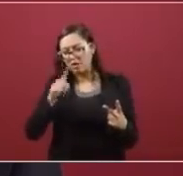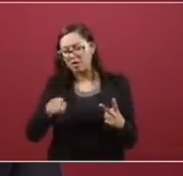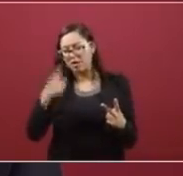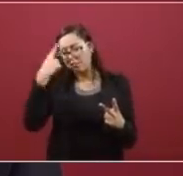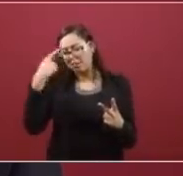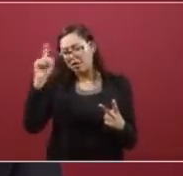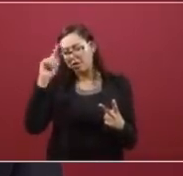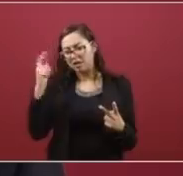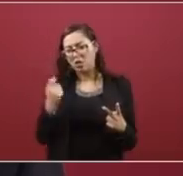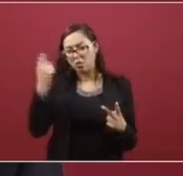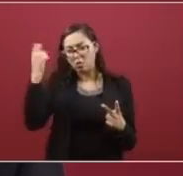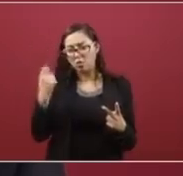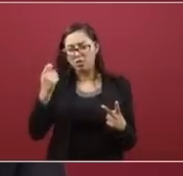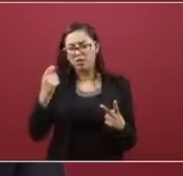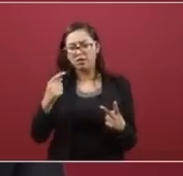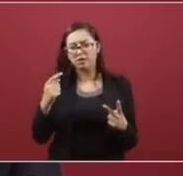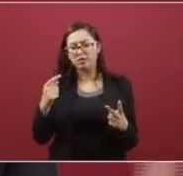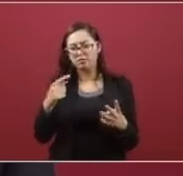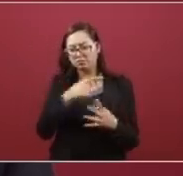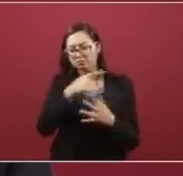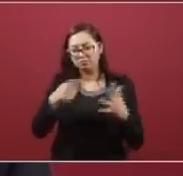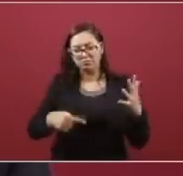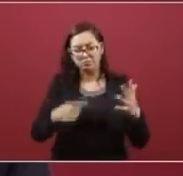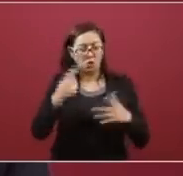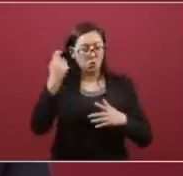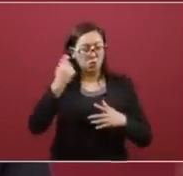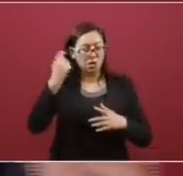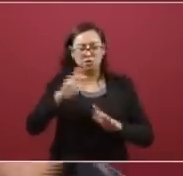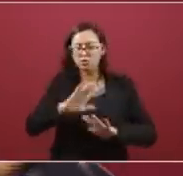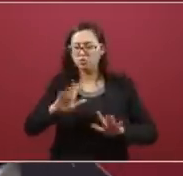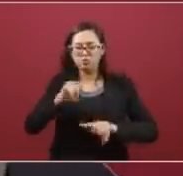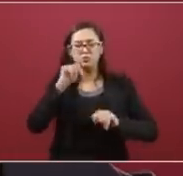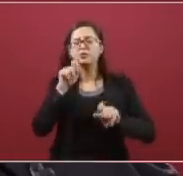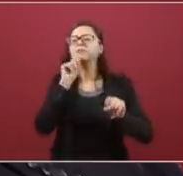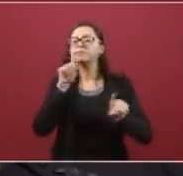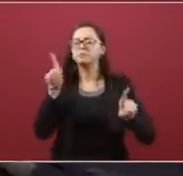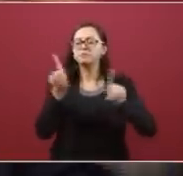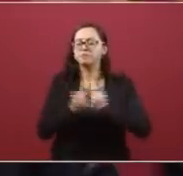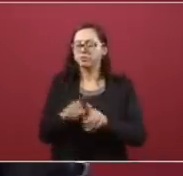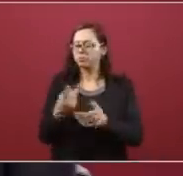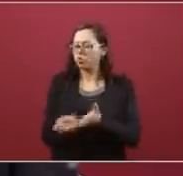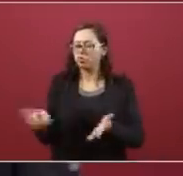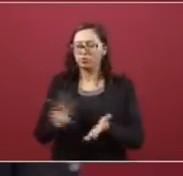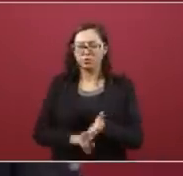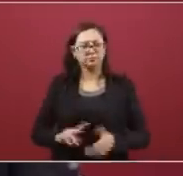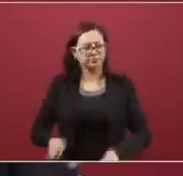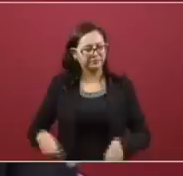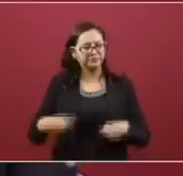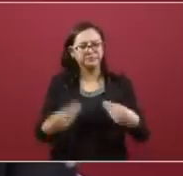de la marina y de otras instituciones. Es universal.